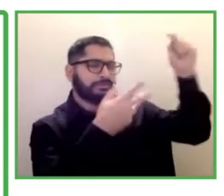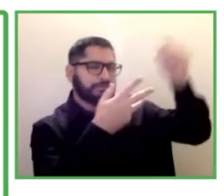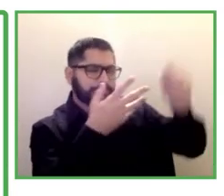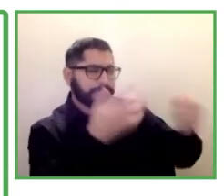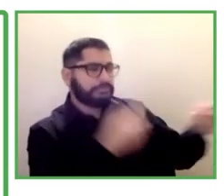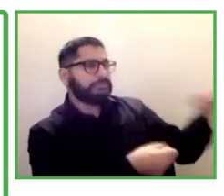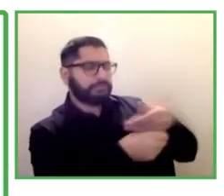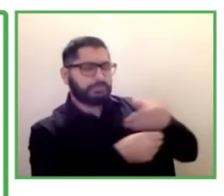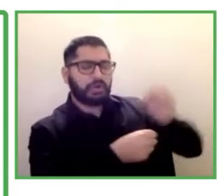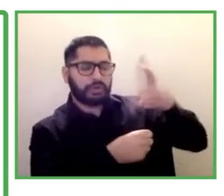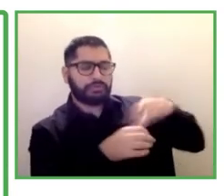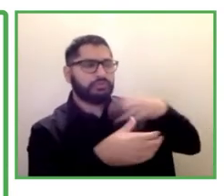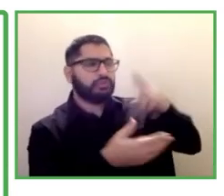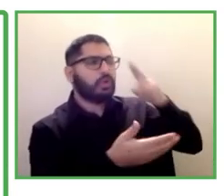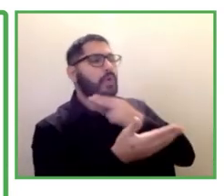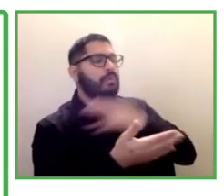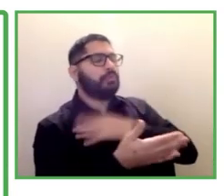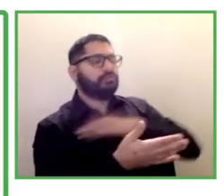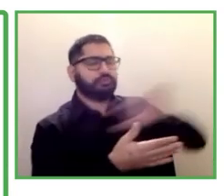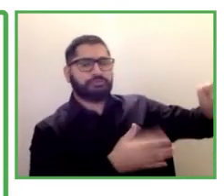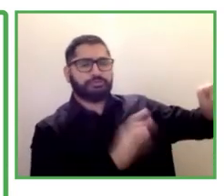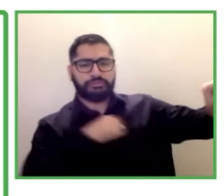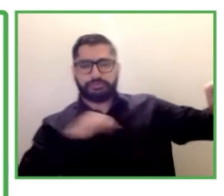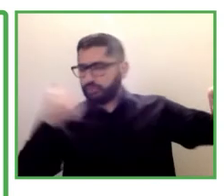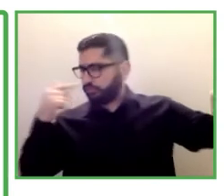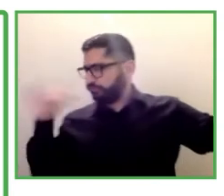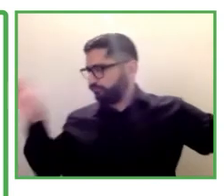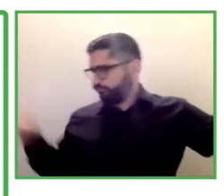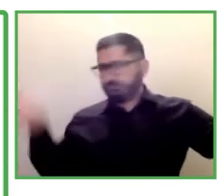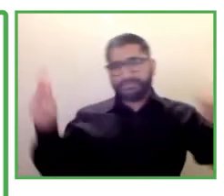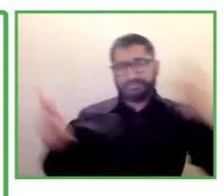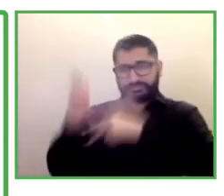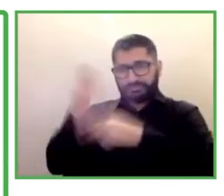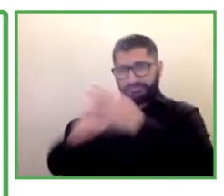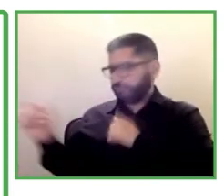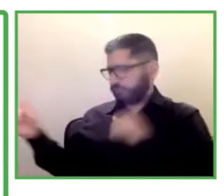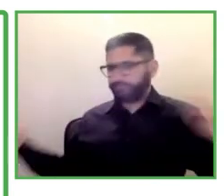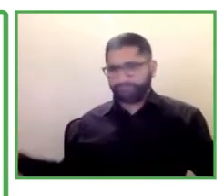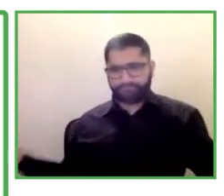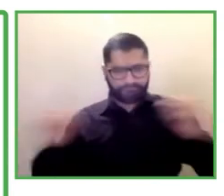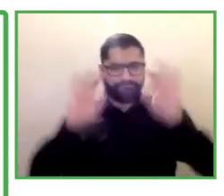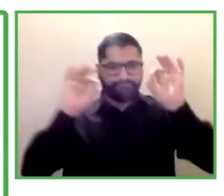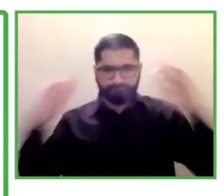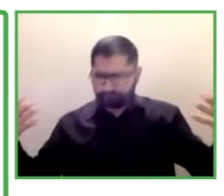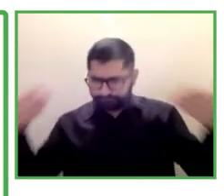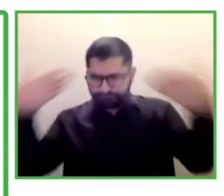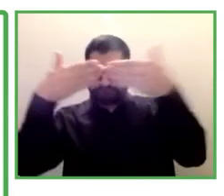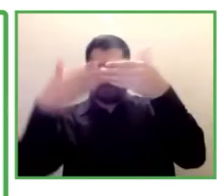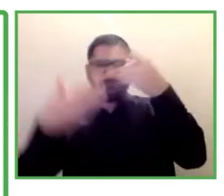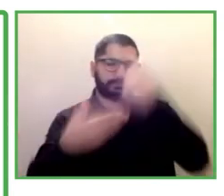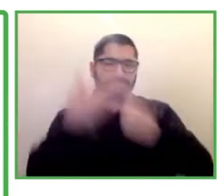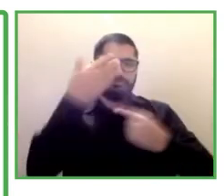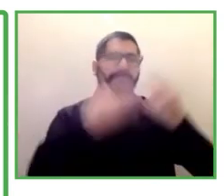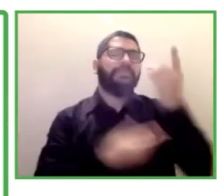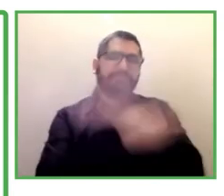No somos una caridad, solo queremos que la empresa alcance sus objetivos.